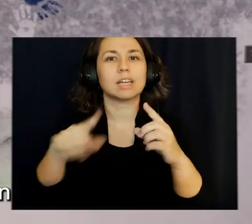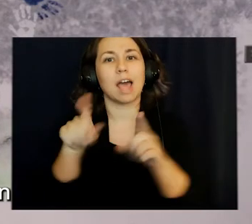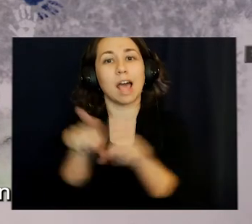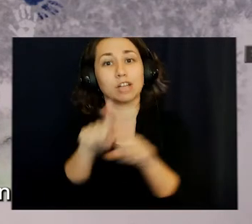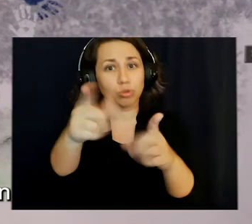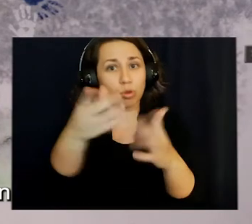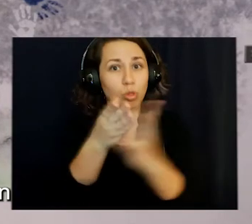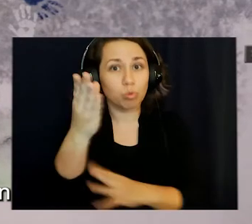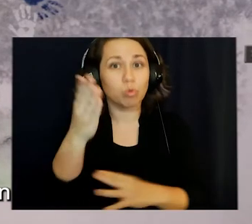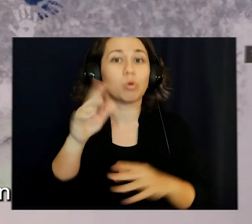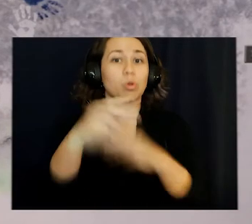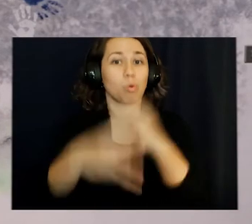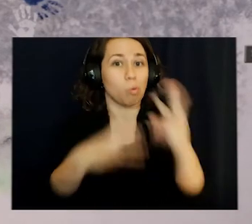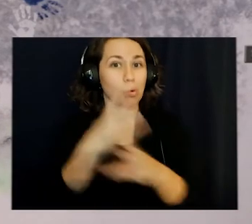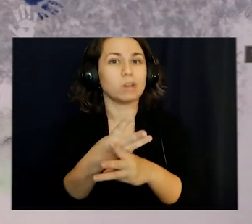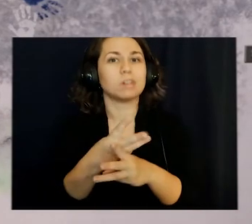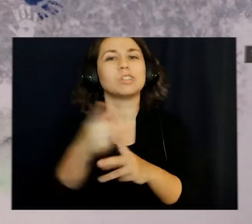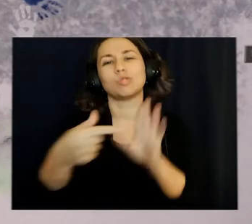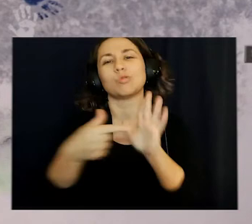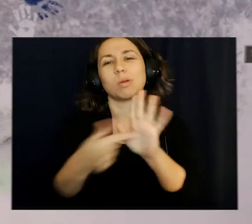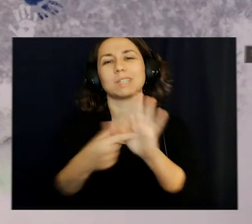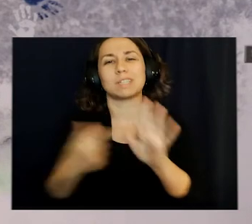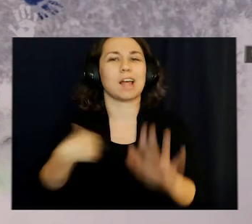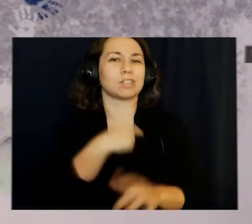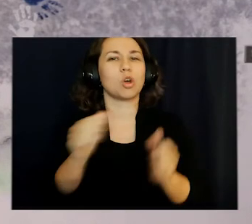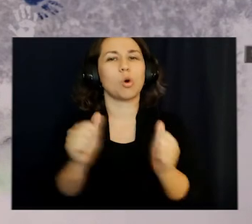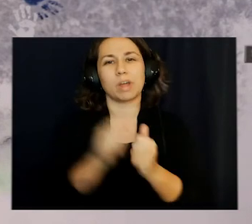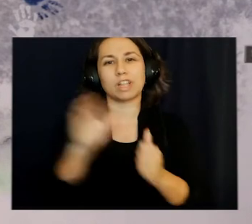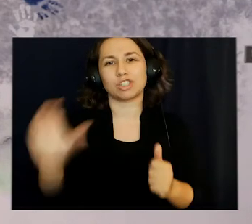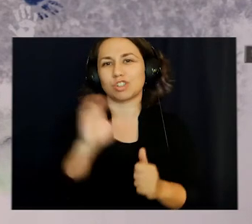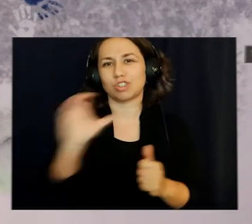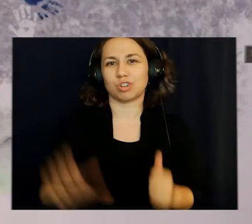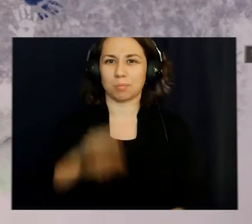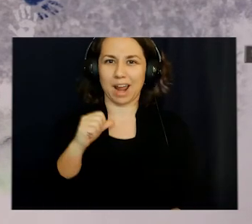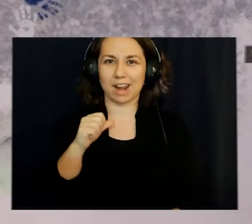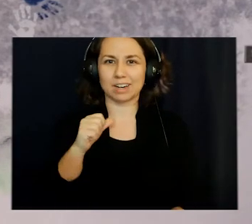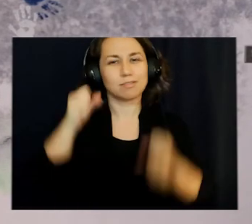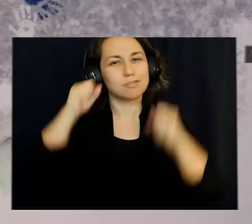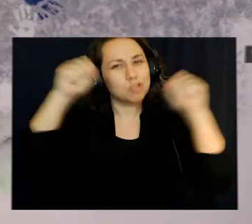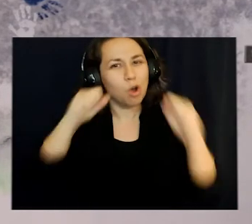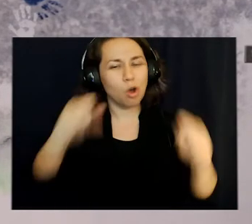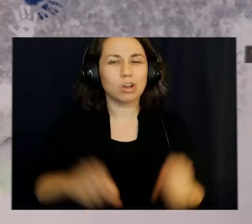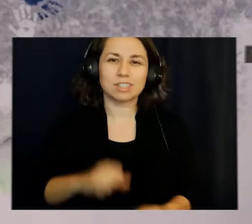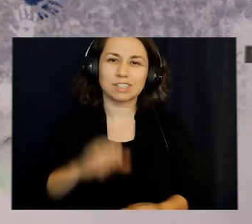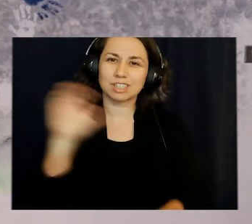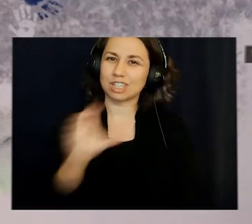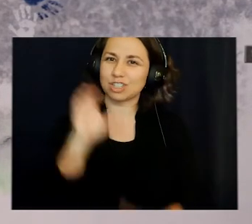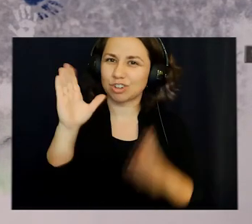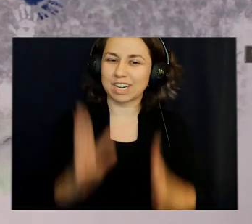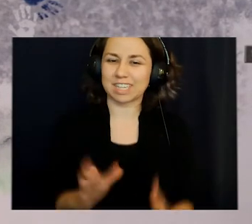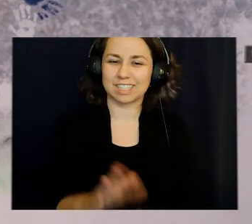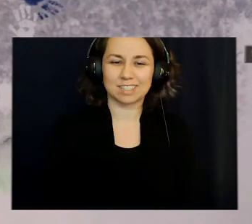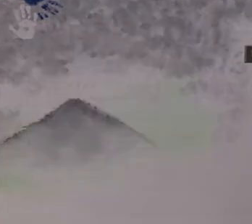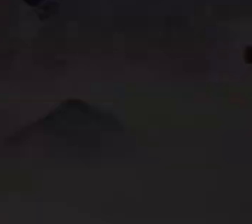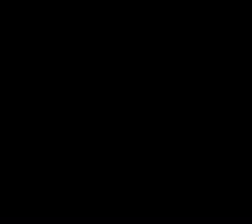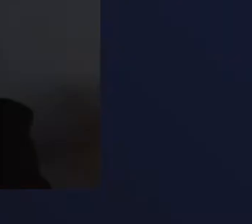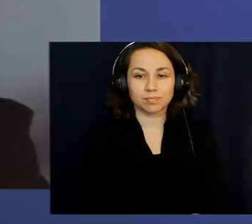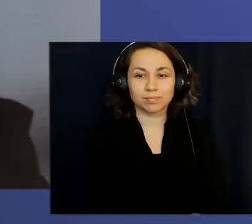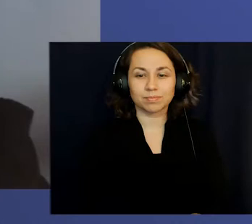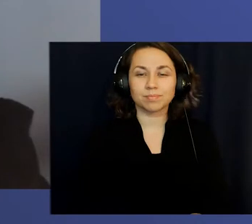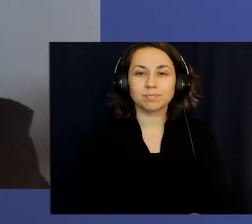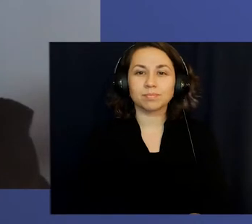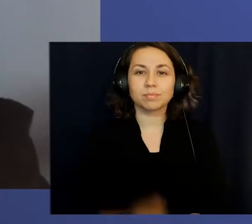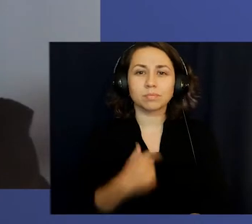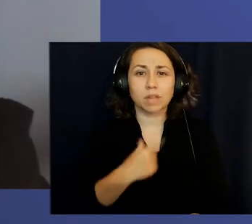orgullo centurión. Adelante, centuriones. And represent us with Centurion pride. Go Centurions.